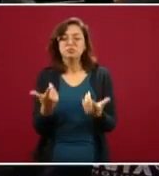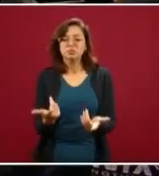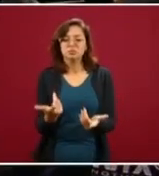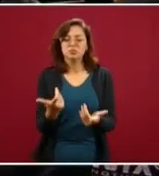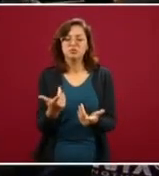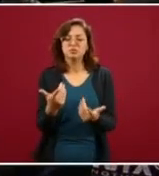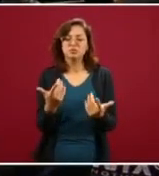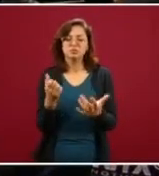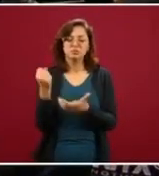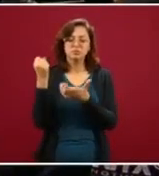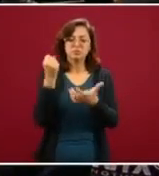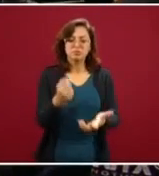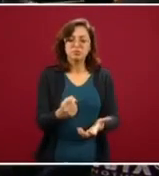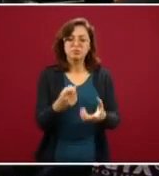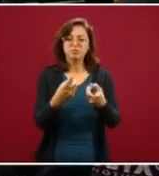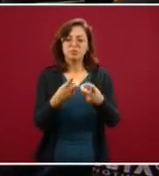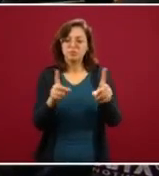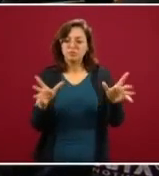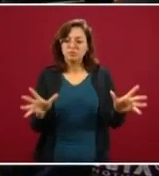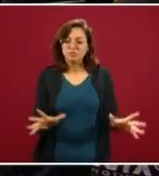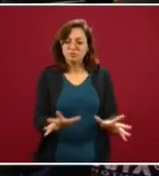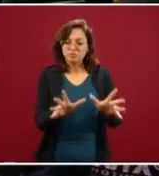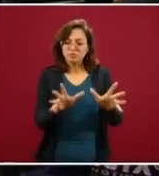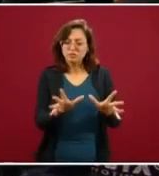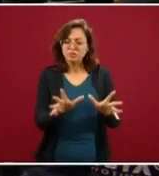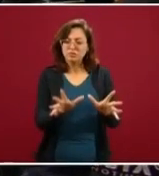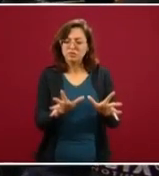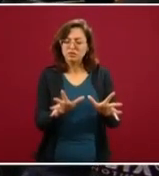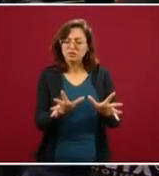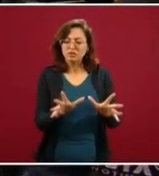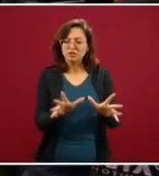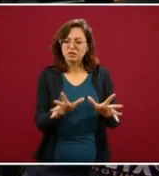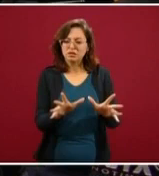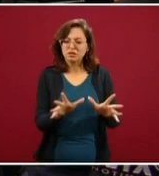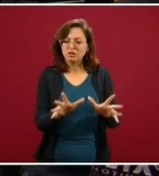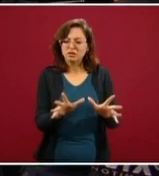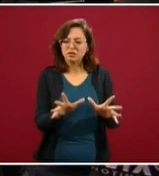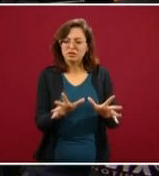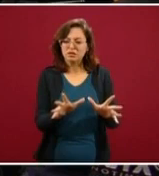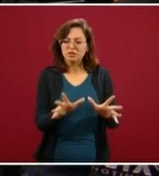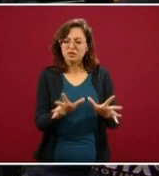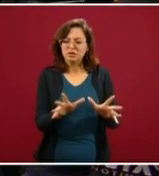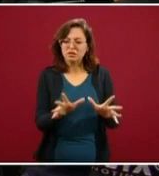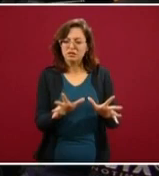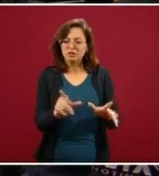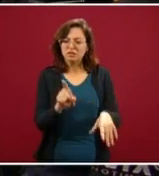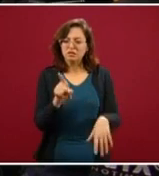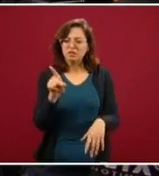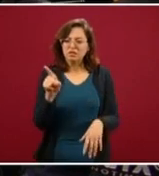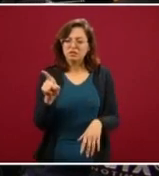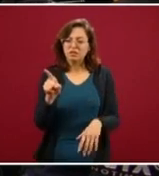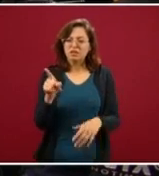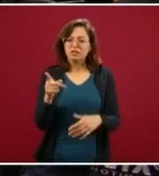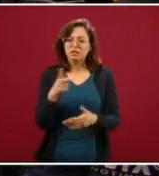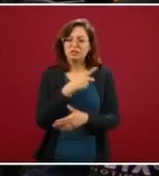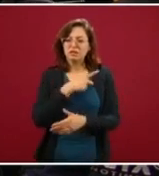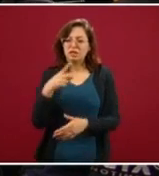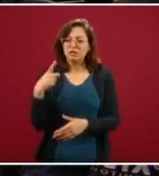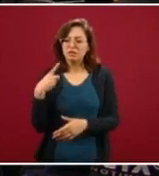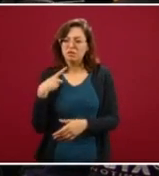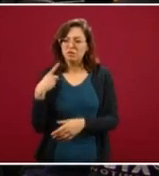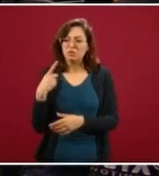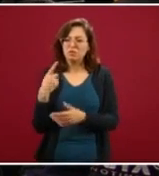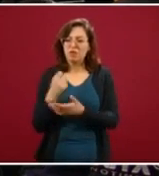banca de desarrollo, pues sigue siendo que está preparando el negociar la deuda del gobierno federal, más no un impacto